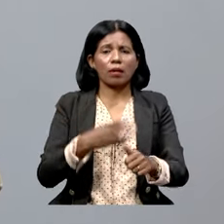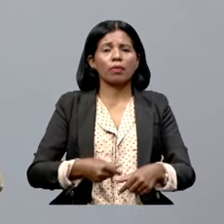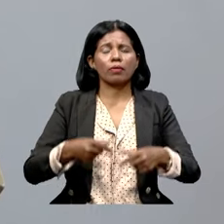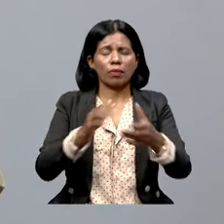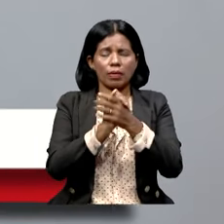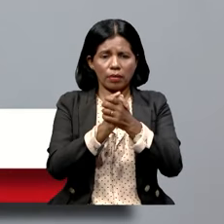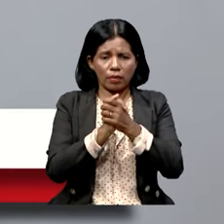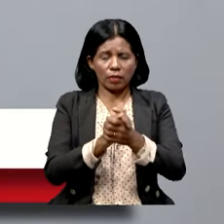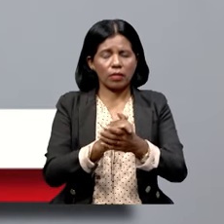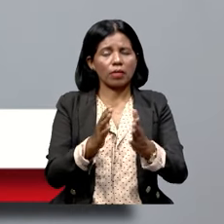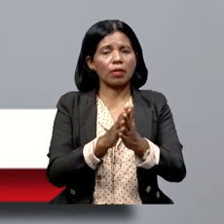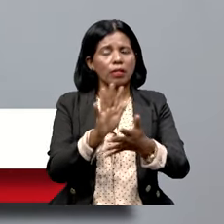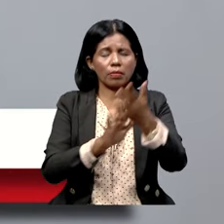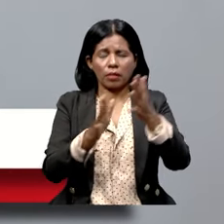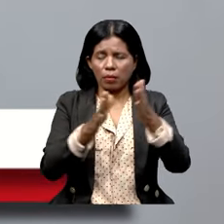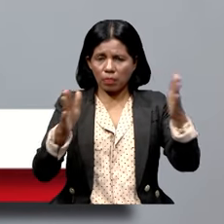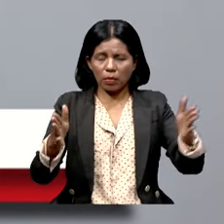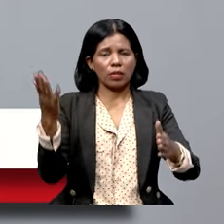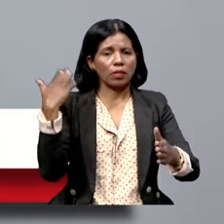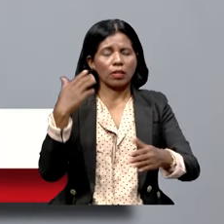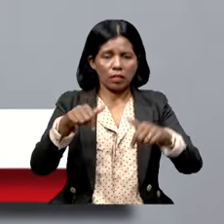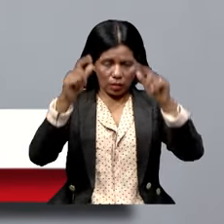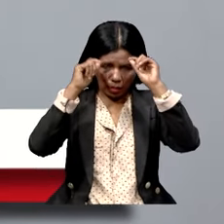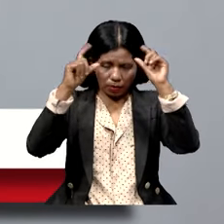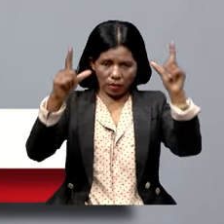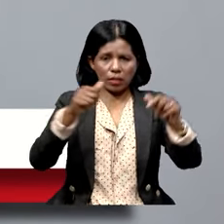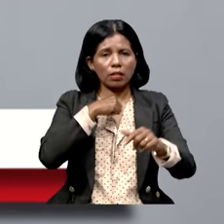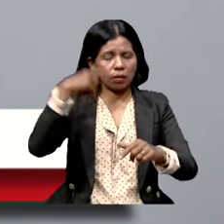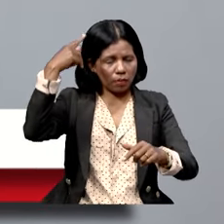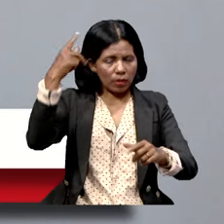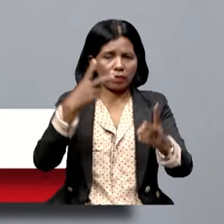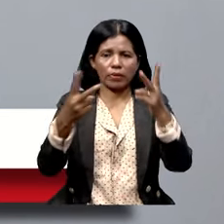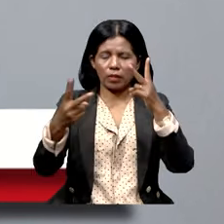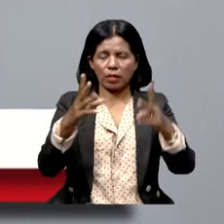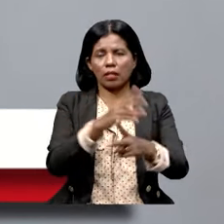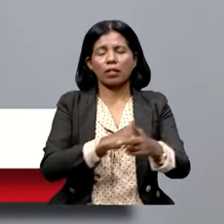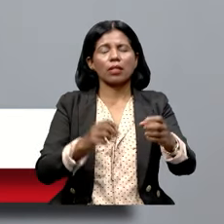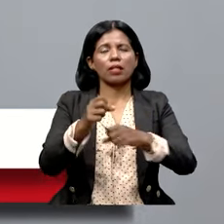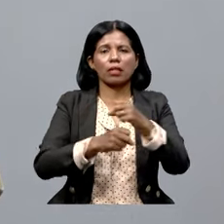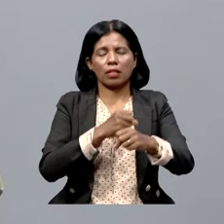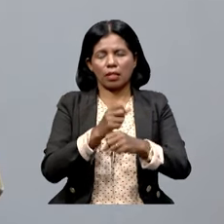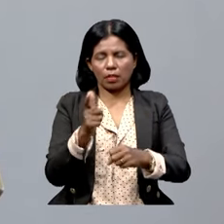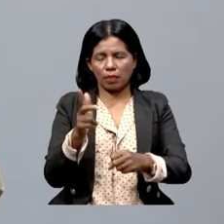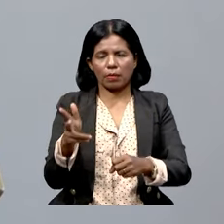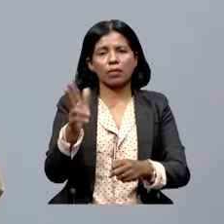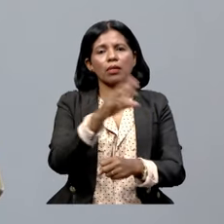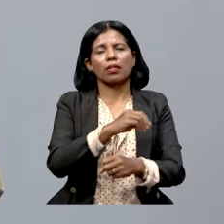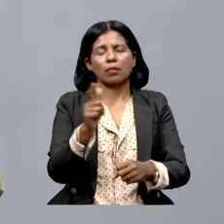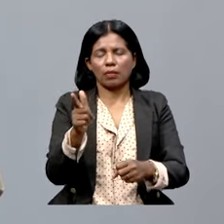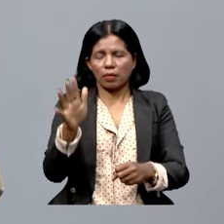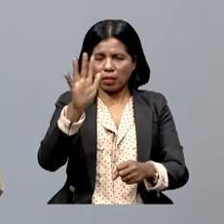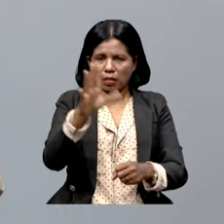ba suceso evento bot finalized ne i ha Timor Leste Papa Francisco ne visita aniversario consulta popular badala Ronulo